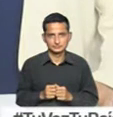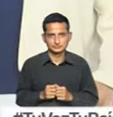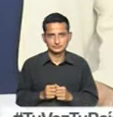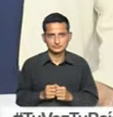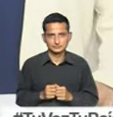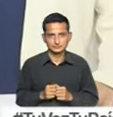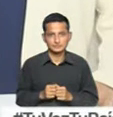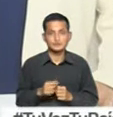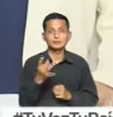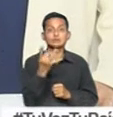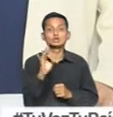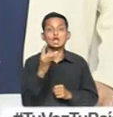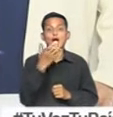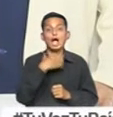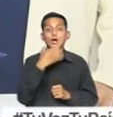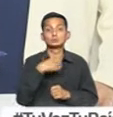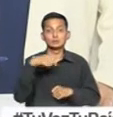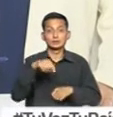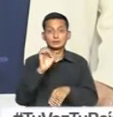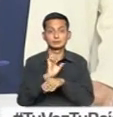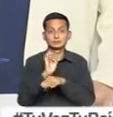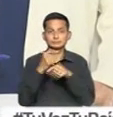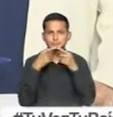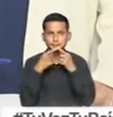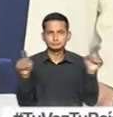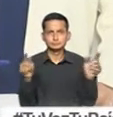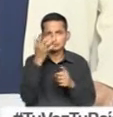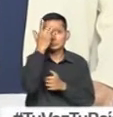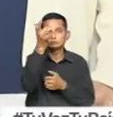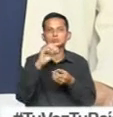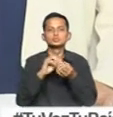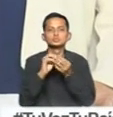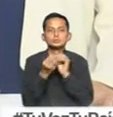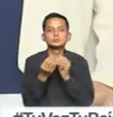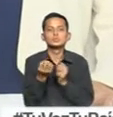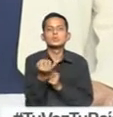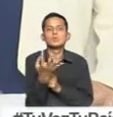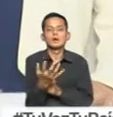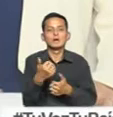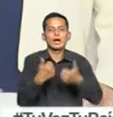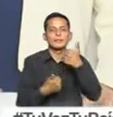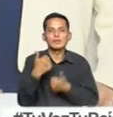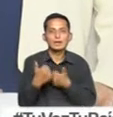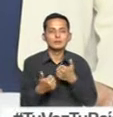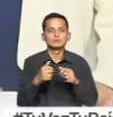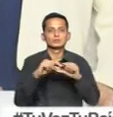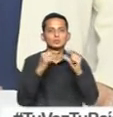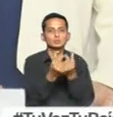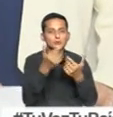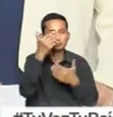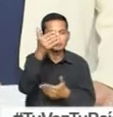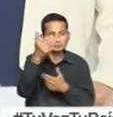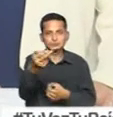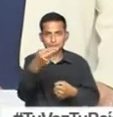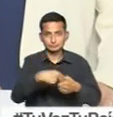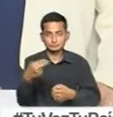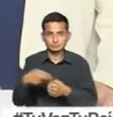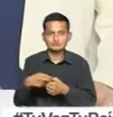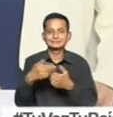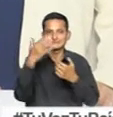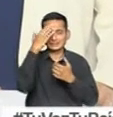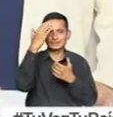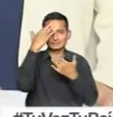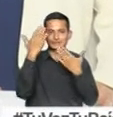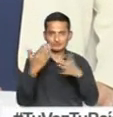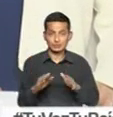El 18 de agosto, el país conocerá el número definitivo de partidos y movimientos políticos que participarán en los comicios